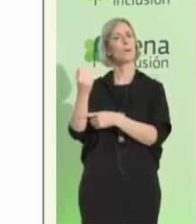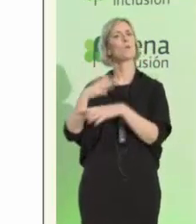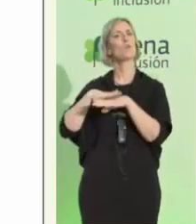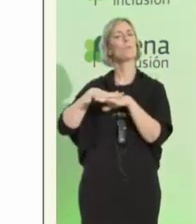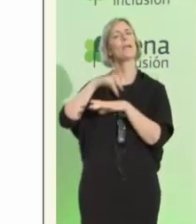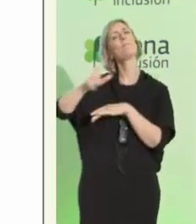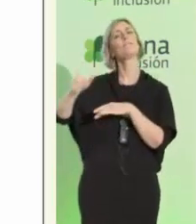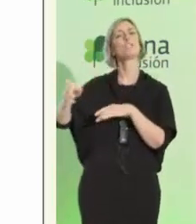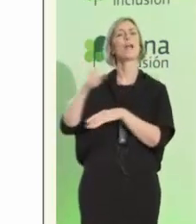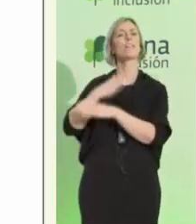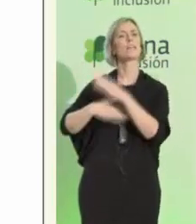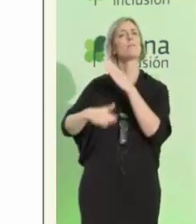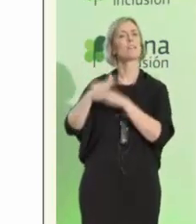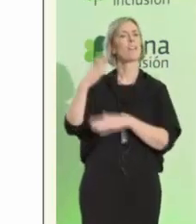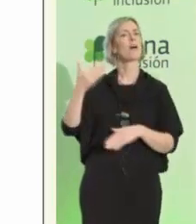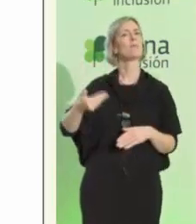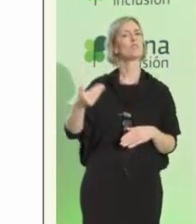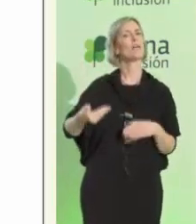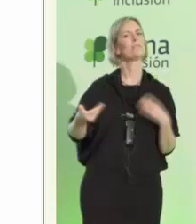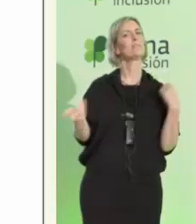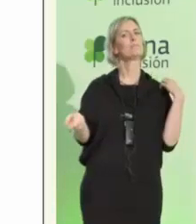discapacidad.